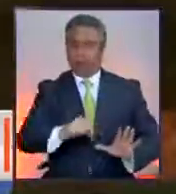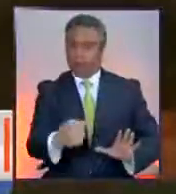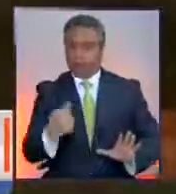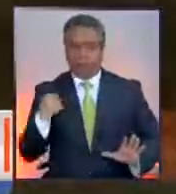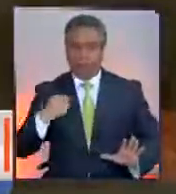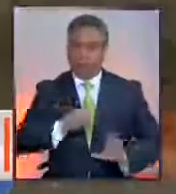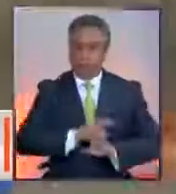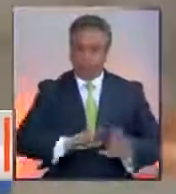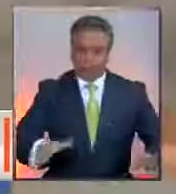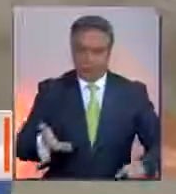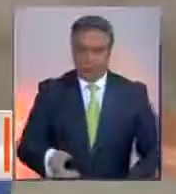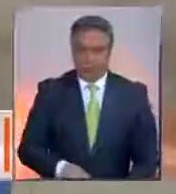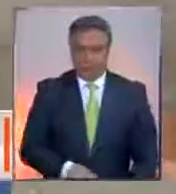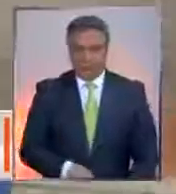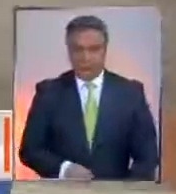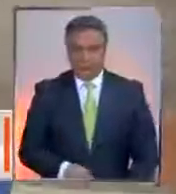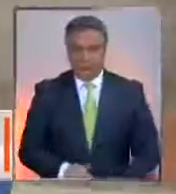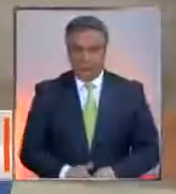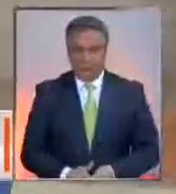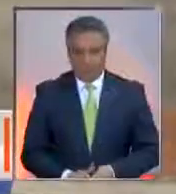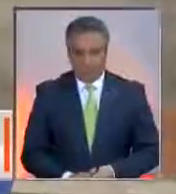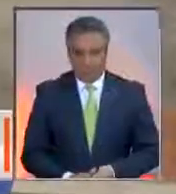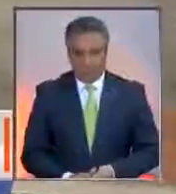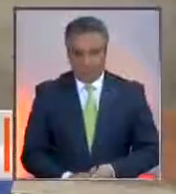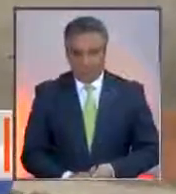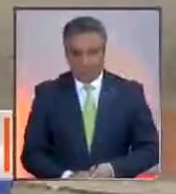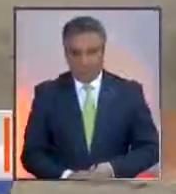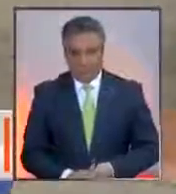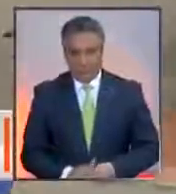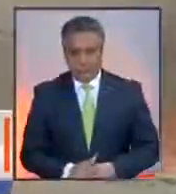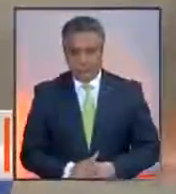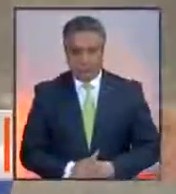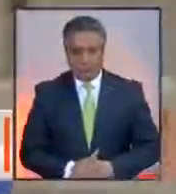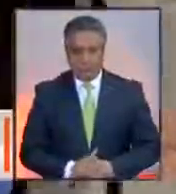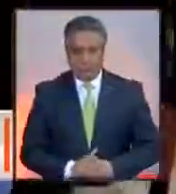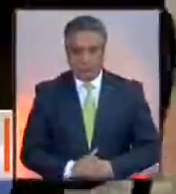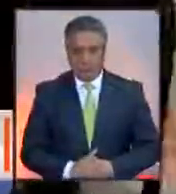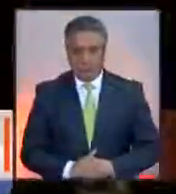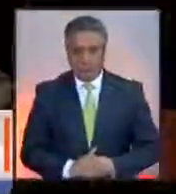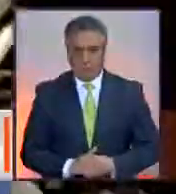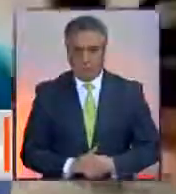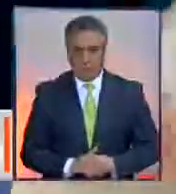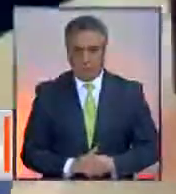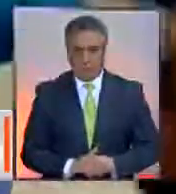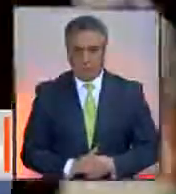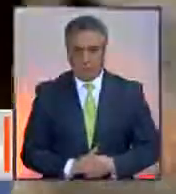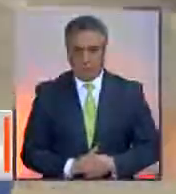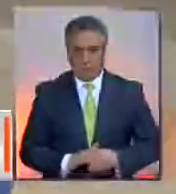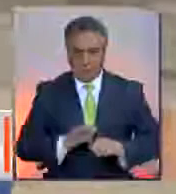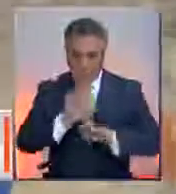La farmacia humana, pero ¿cómo entro, caballero? ¿Ah? Voy a entrar enseguida, estoy pidiendo refuerzo. Sí.